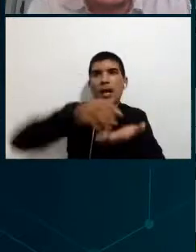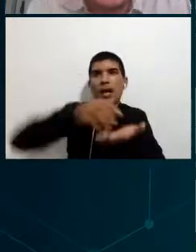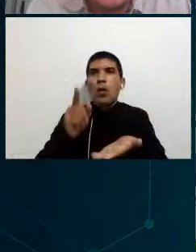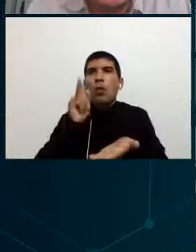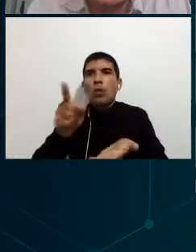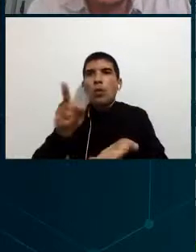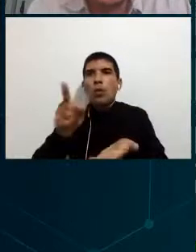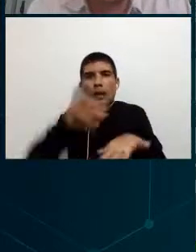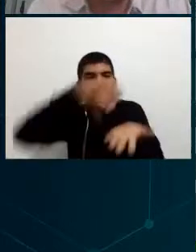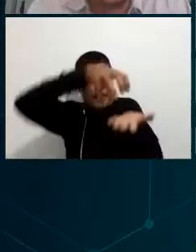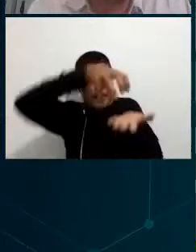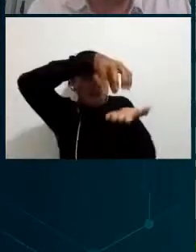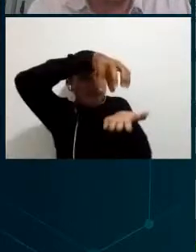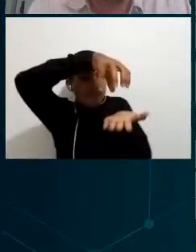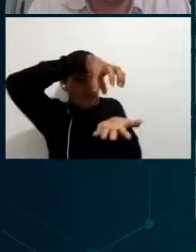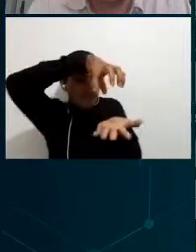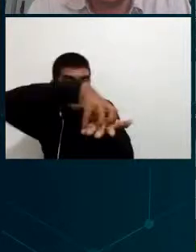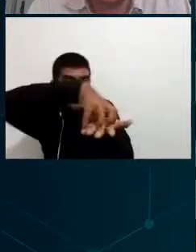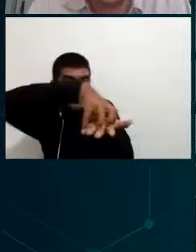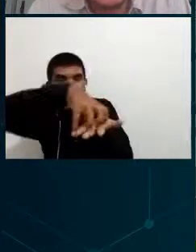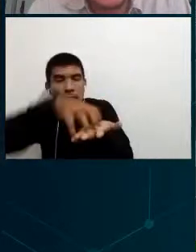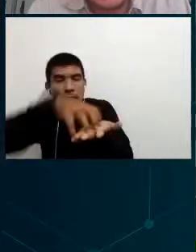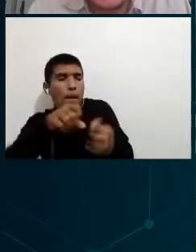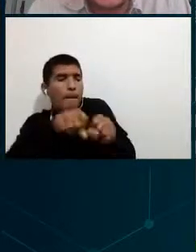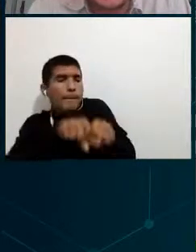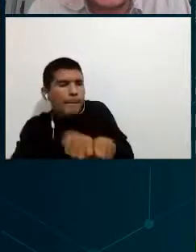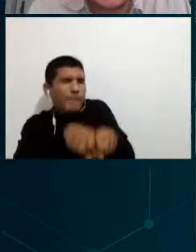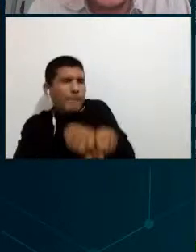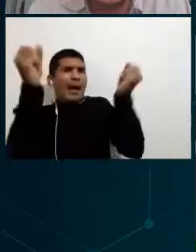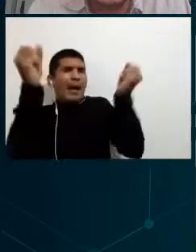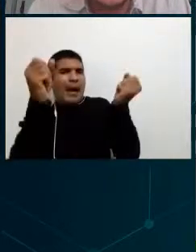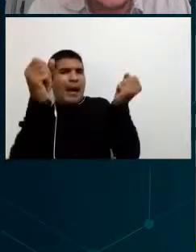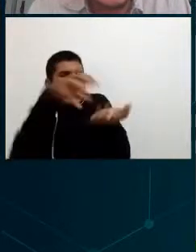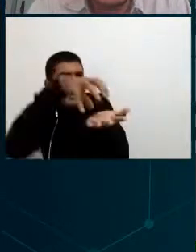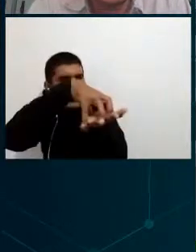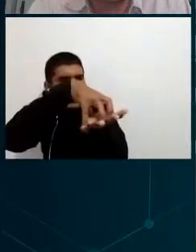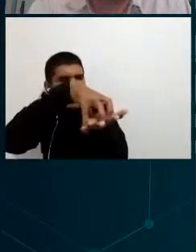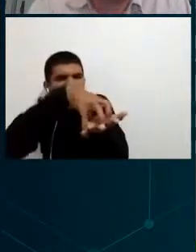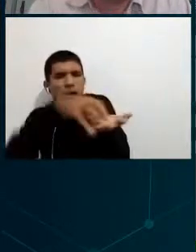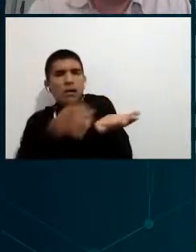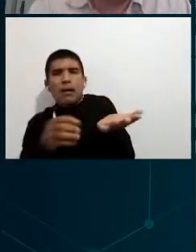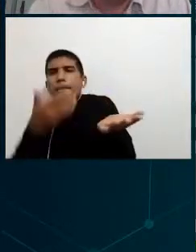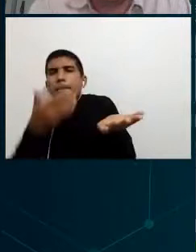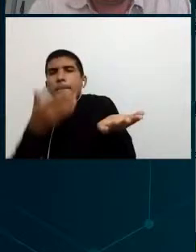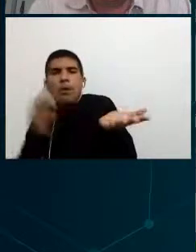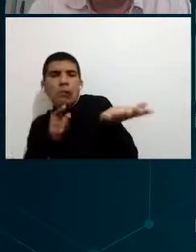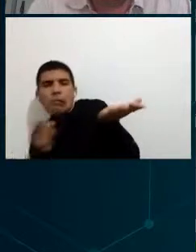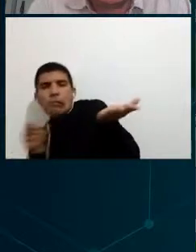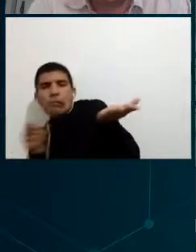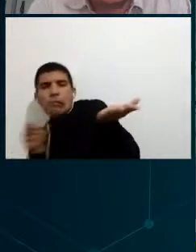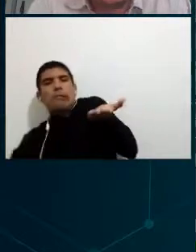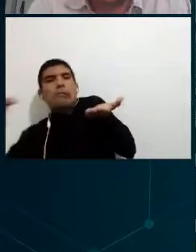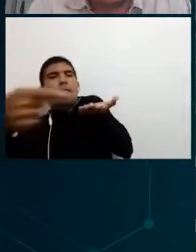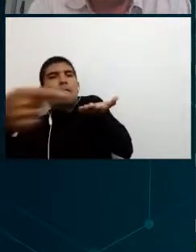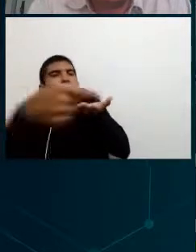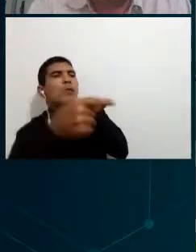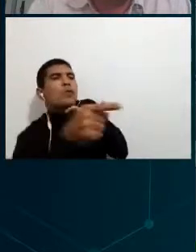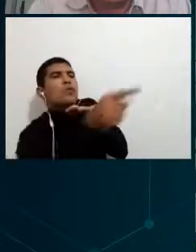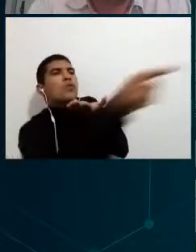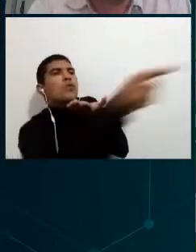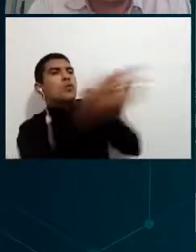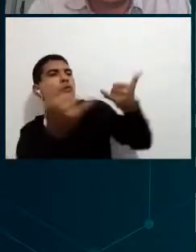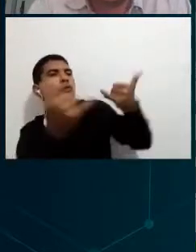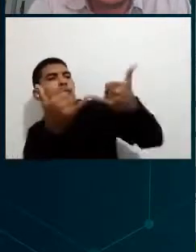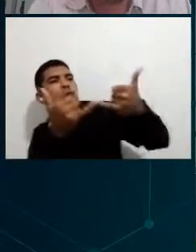para el tráfico de información entre los diferentes equipos. Esta red MPLS